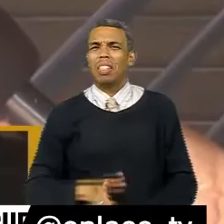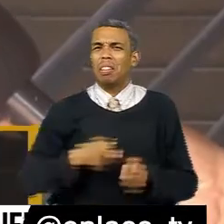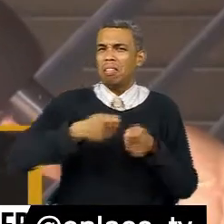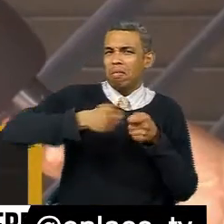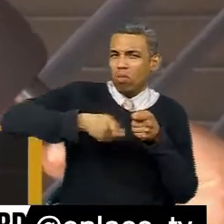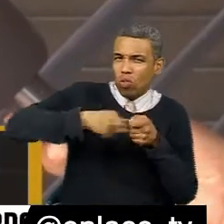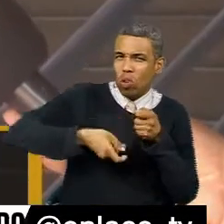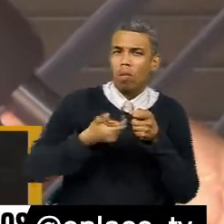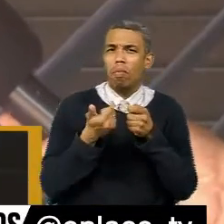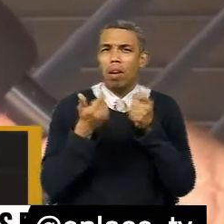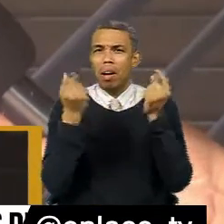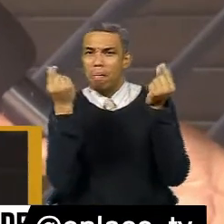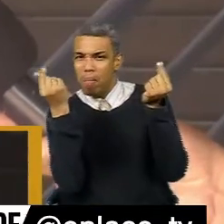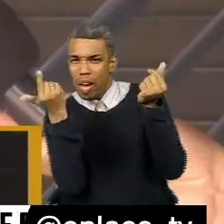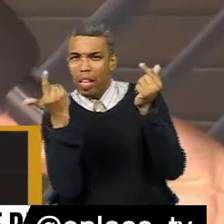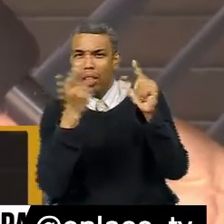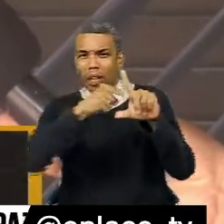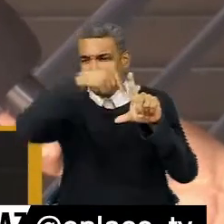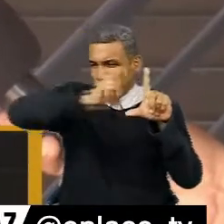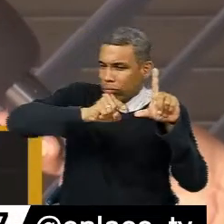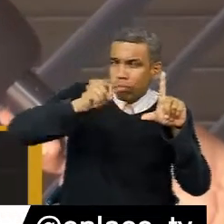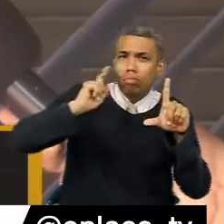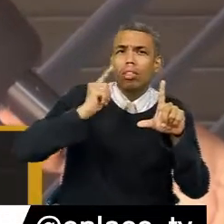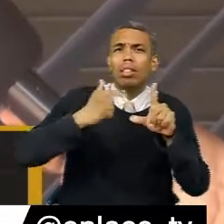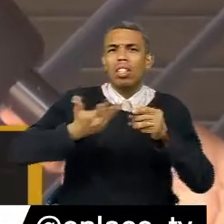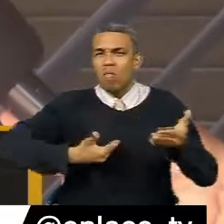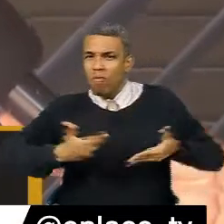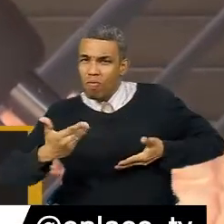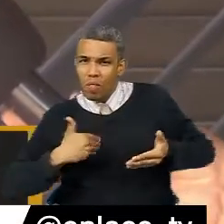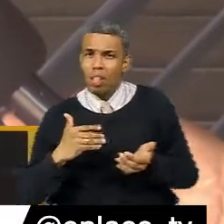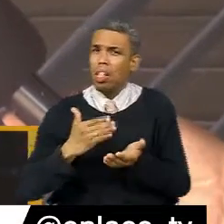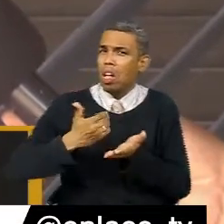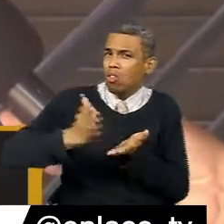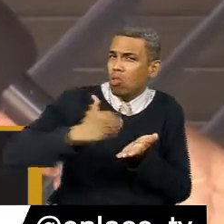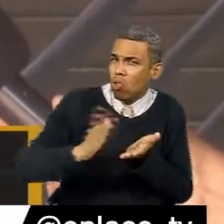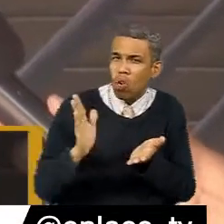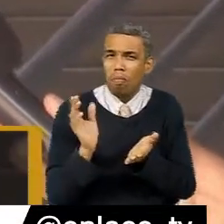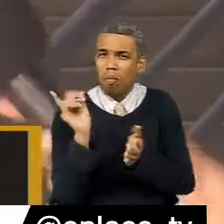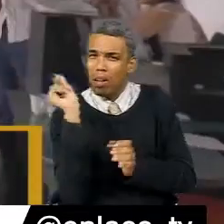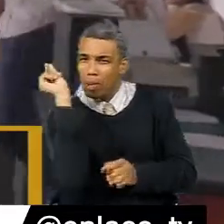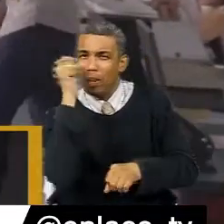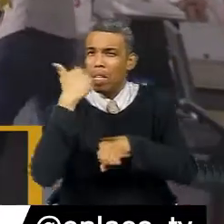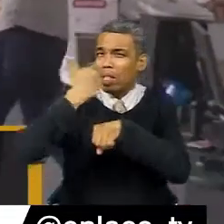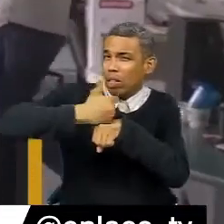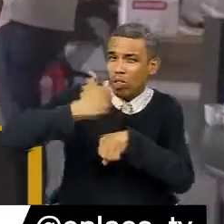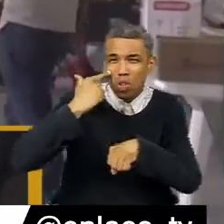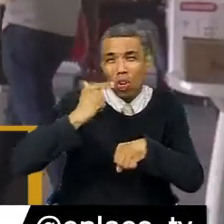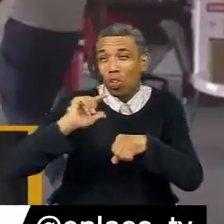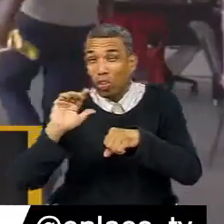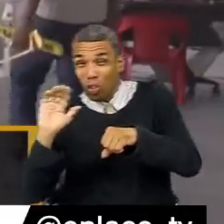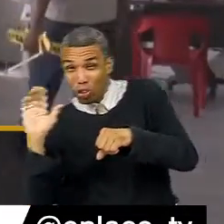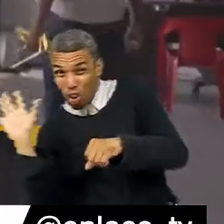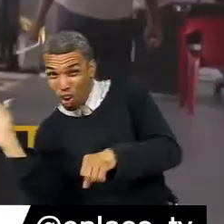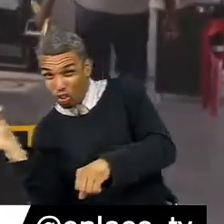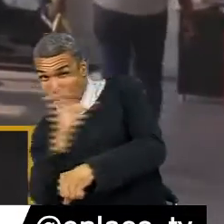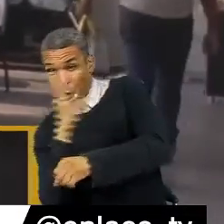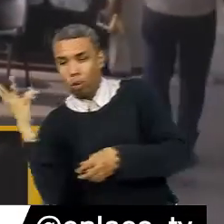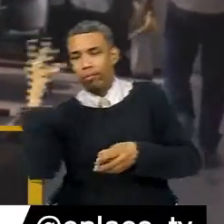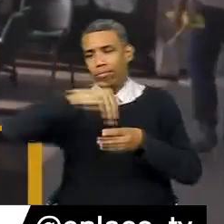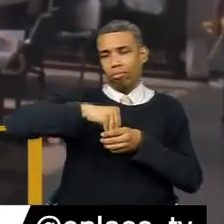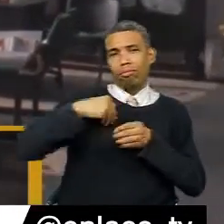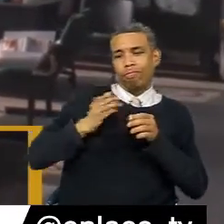parte deportiva, almacén, presupuesto, todo el Inderva está funcionando en estas nuevas oficinas. Las antiguas oficinas, tanto la del estadio de